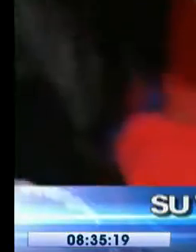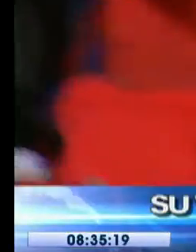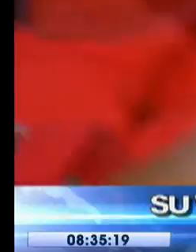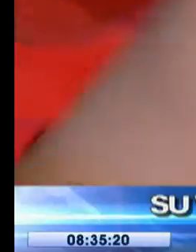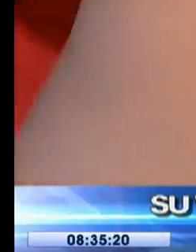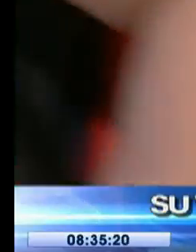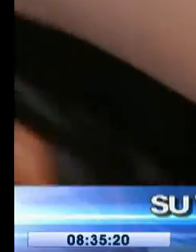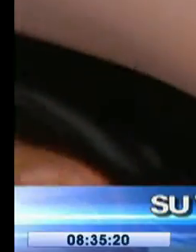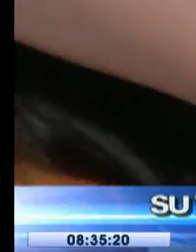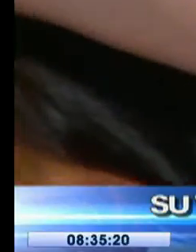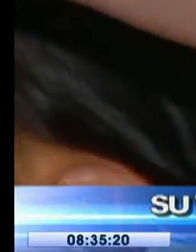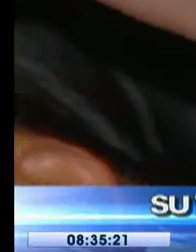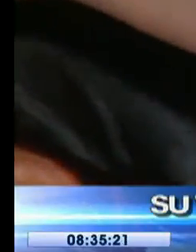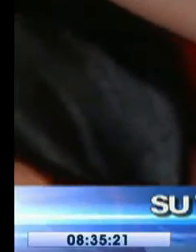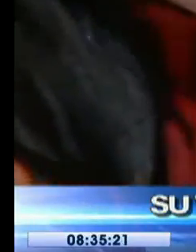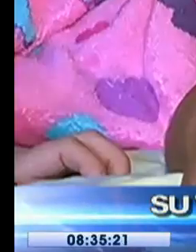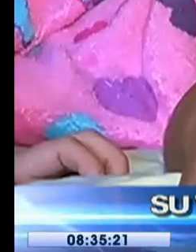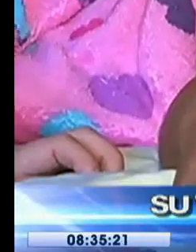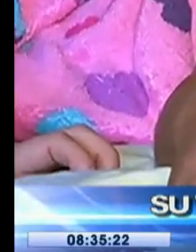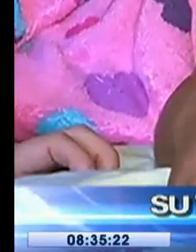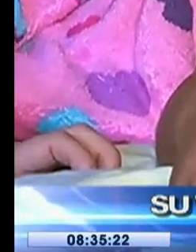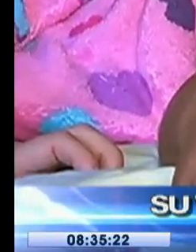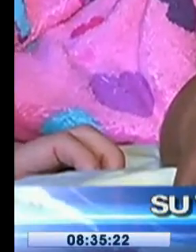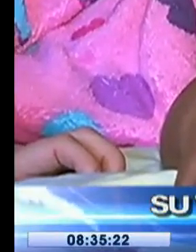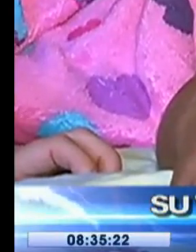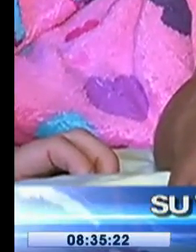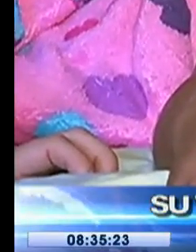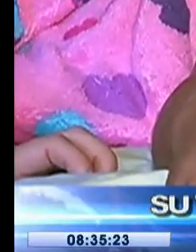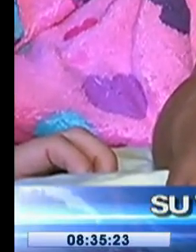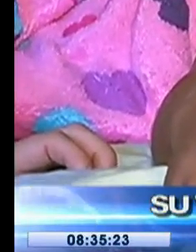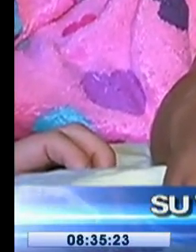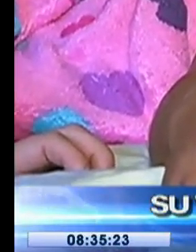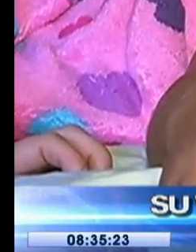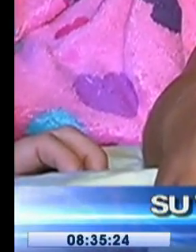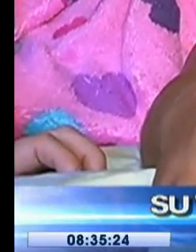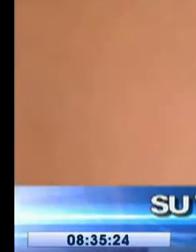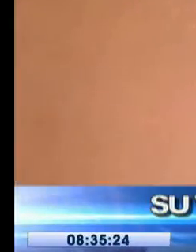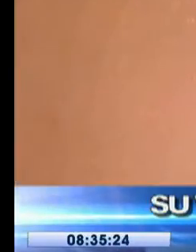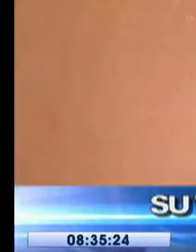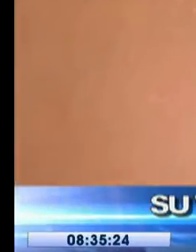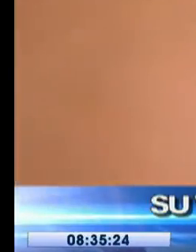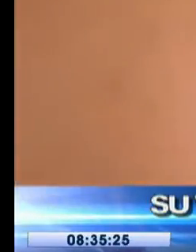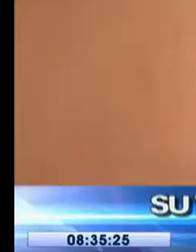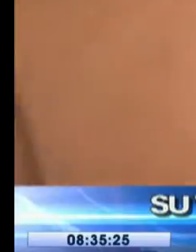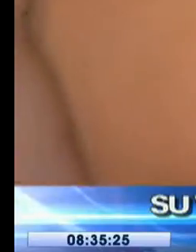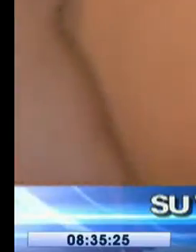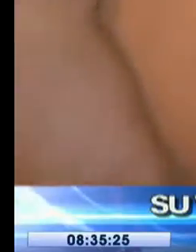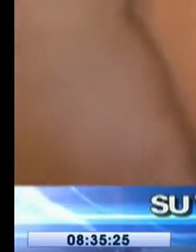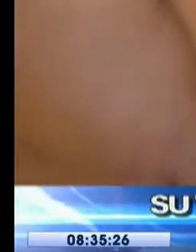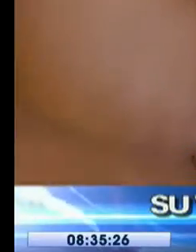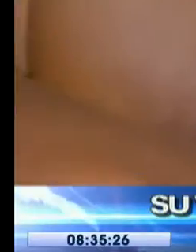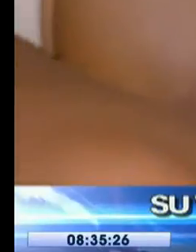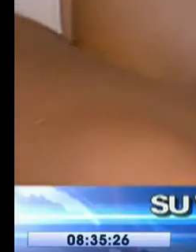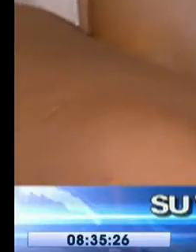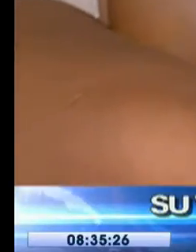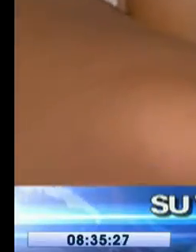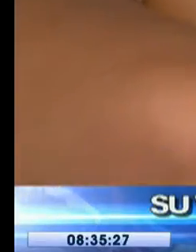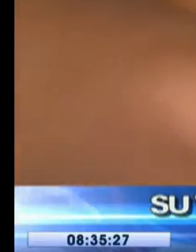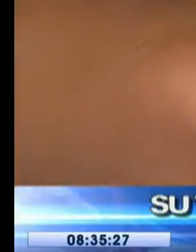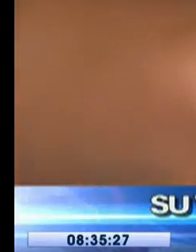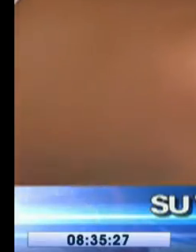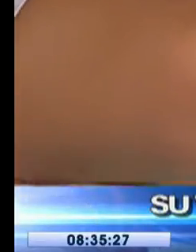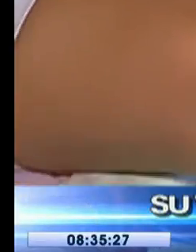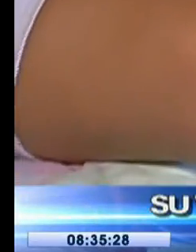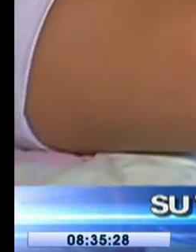En un sector de Guayaquil, una mujer denuncia haber sido agredida por su expareja. Uno de sus vecinos la salvó de morir